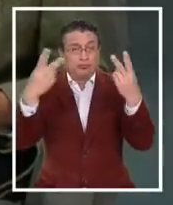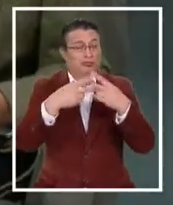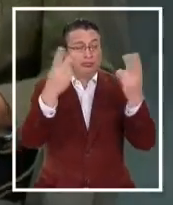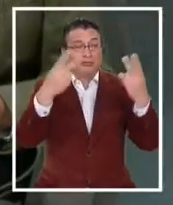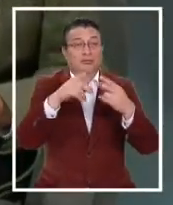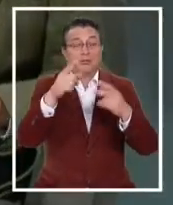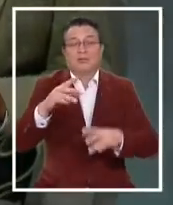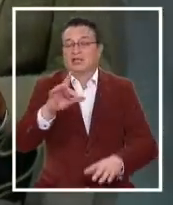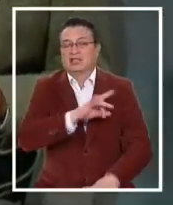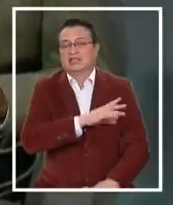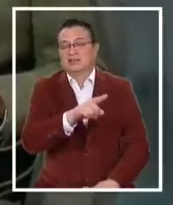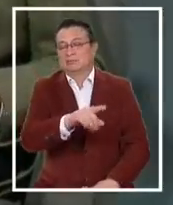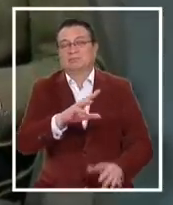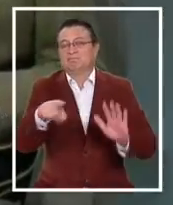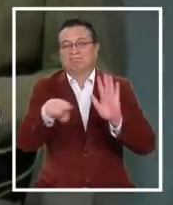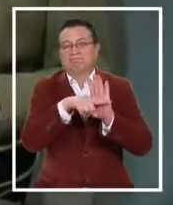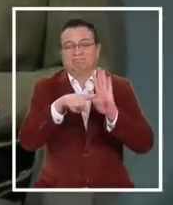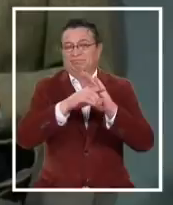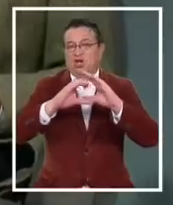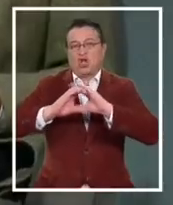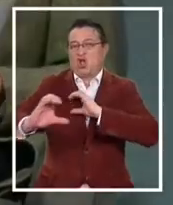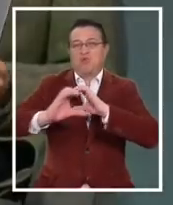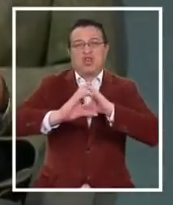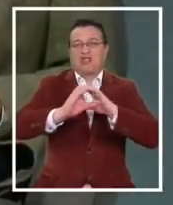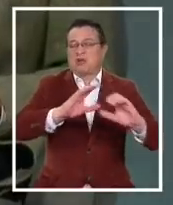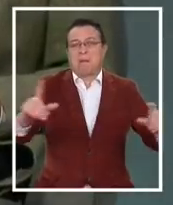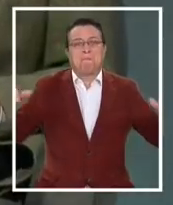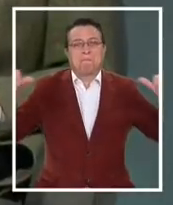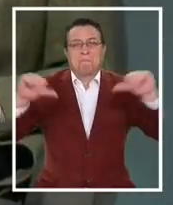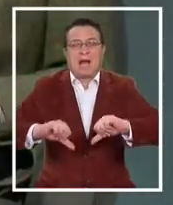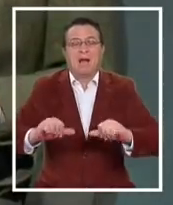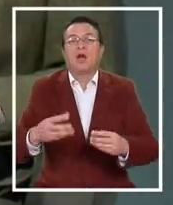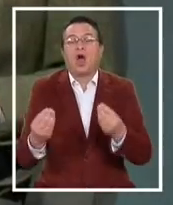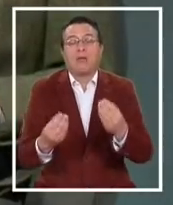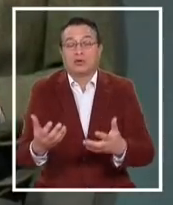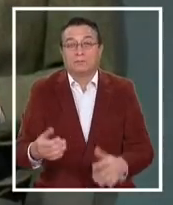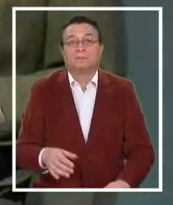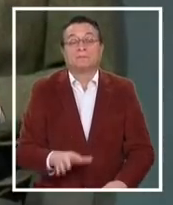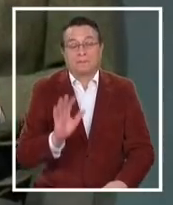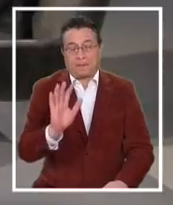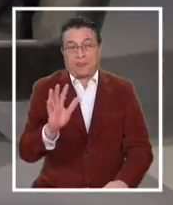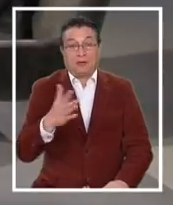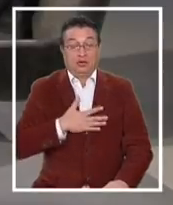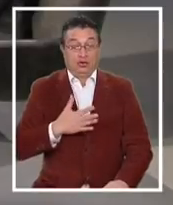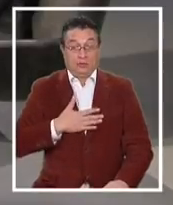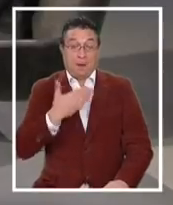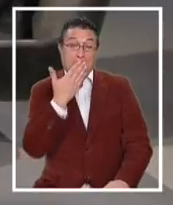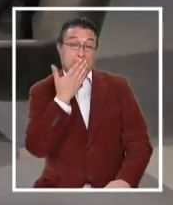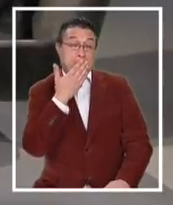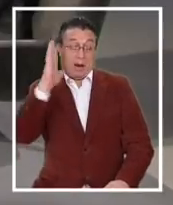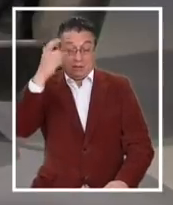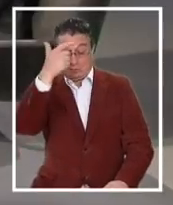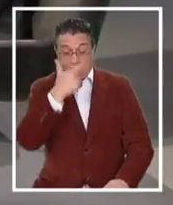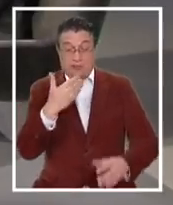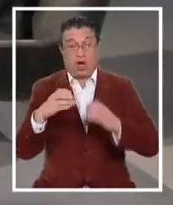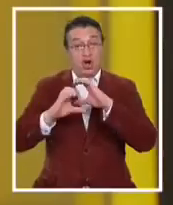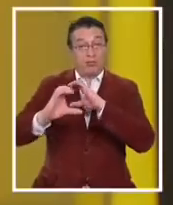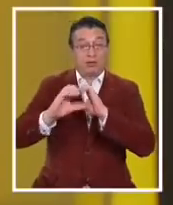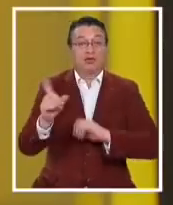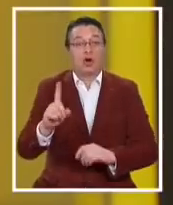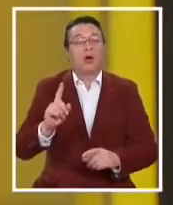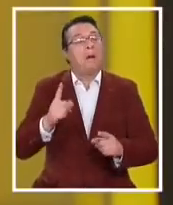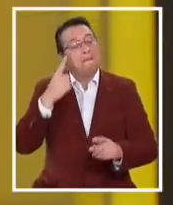en la variable de la comunicación. ¿Cómo te lo explicas? La comunicación, yo no soy una experta en el tema, pero tiene que ser mucho